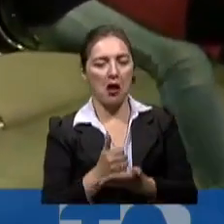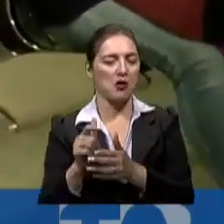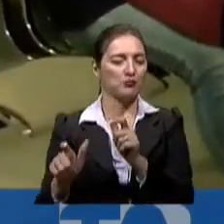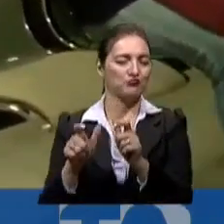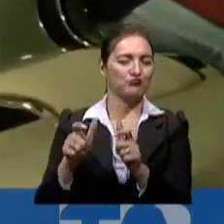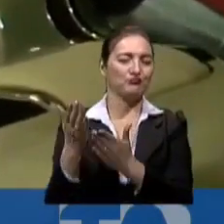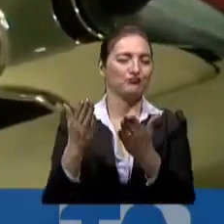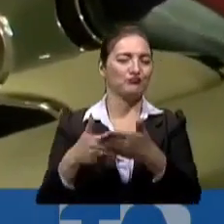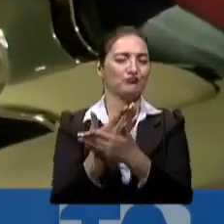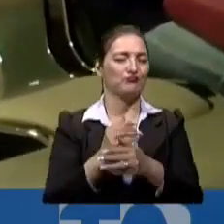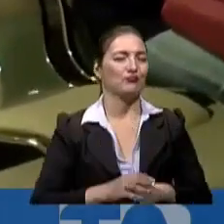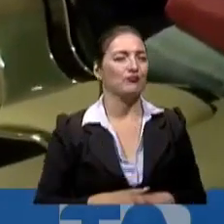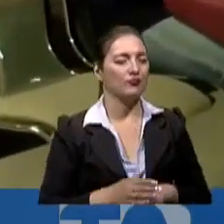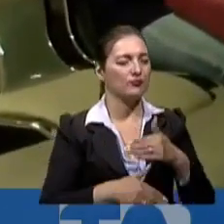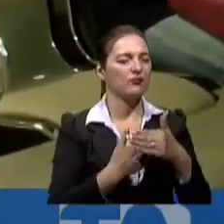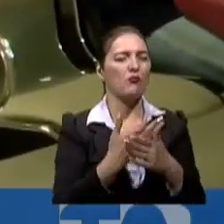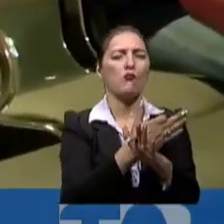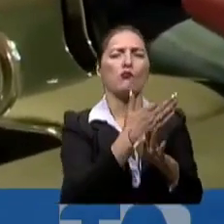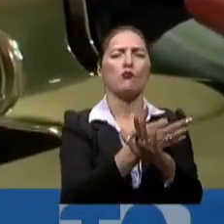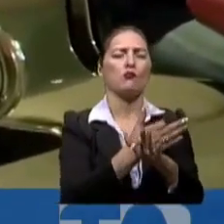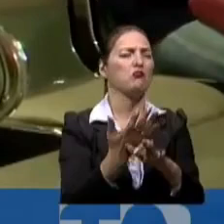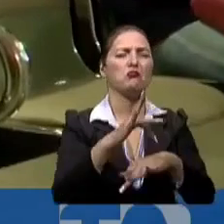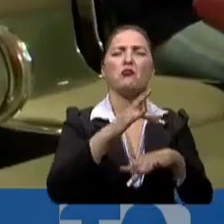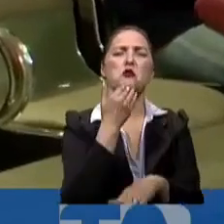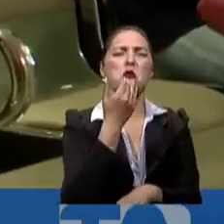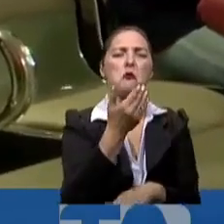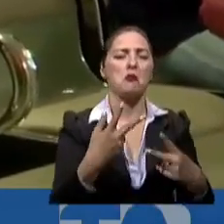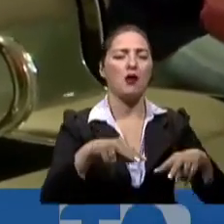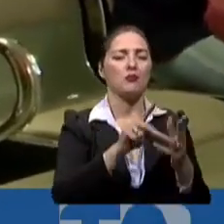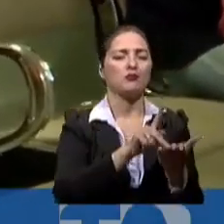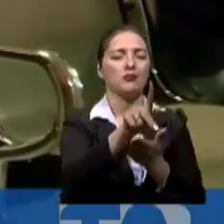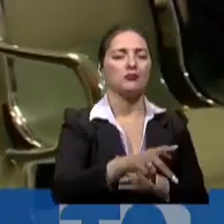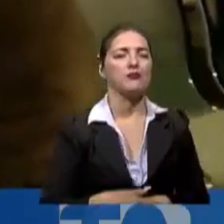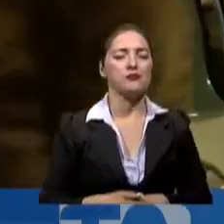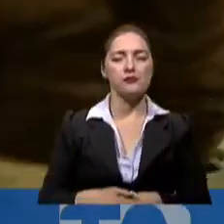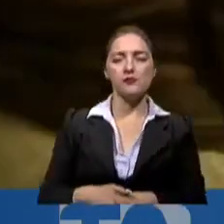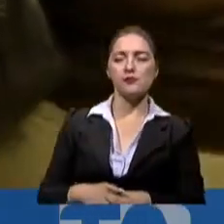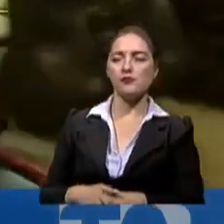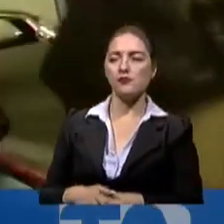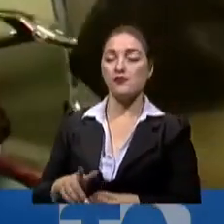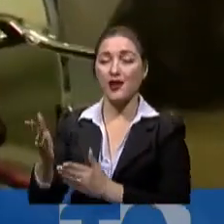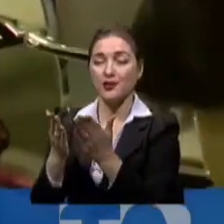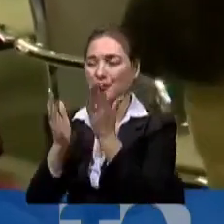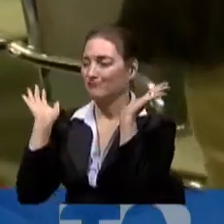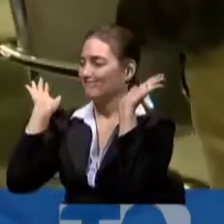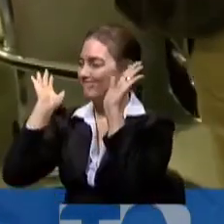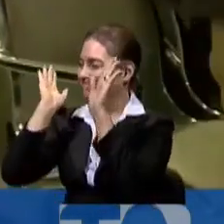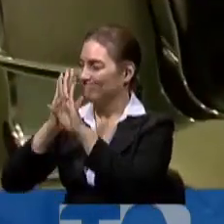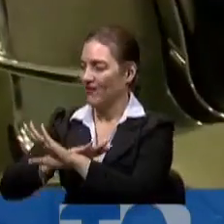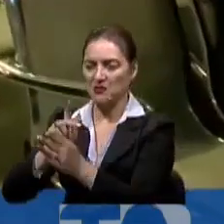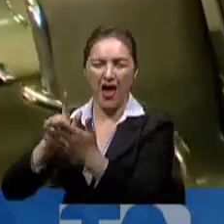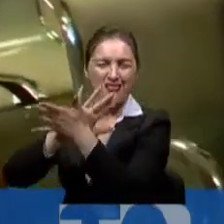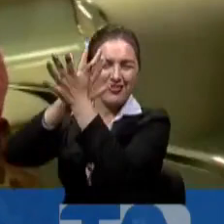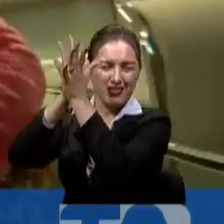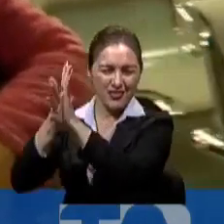de estos nuevos servicios Cuál es el proceso para acceder a estos servicios qué costo tiene cuéntanos un poco no los servicios son totalmente gratuitos